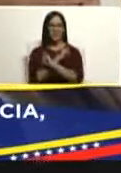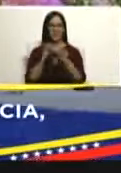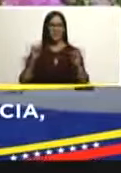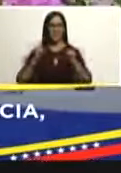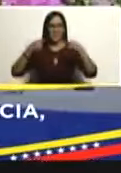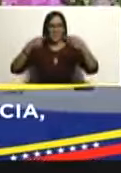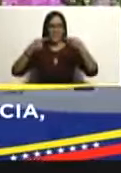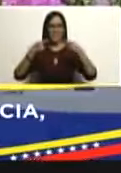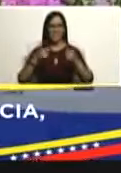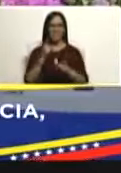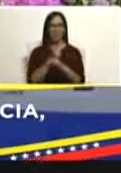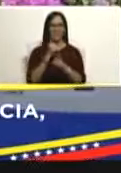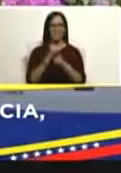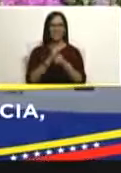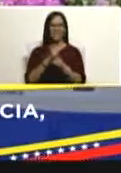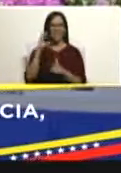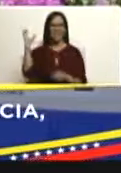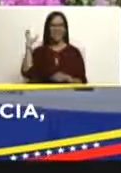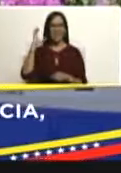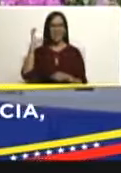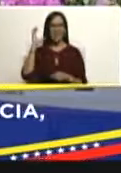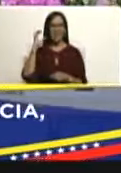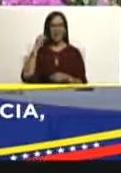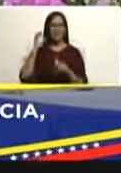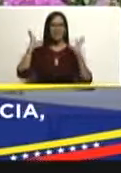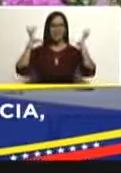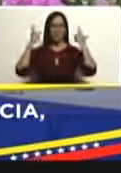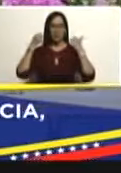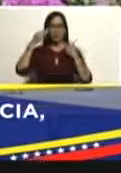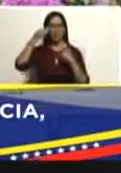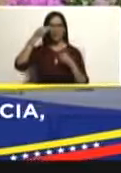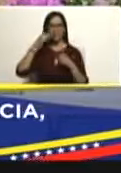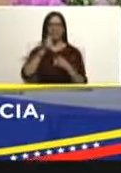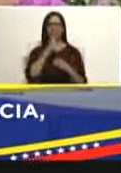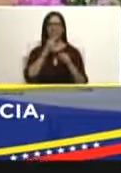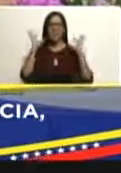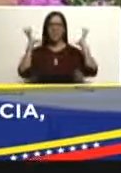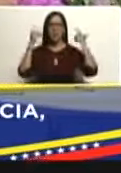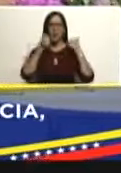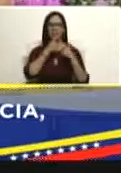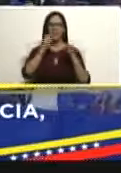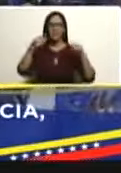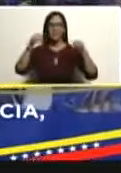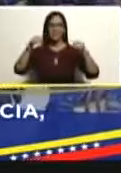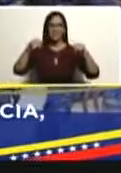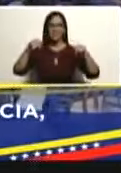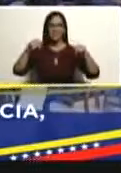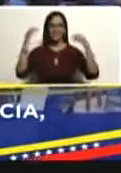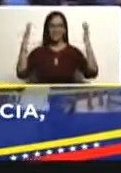de campeonato Caracas-Magallanes, pues. ¿Ah? ¿Quién es el Caracas aquí?